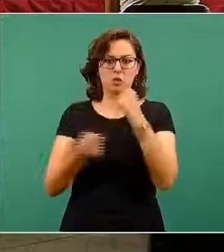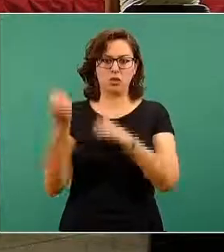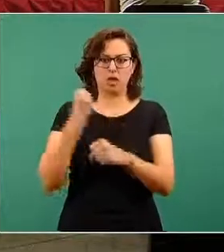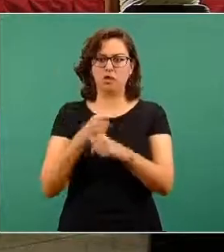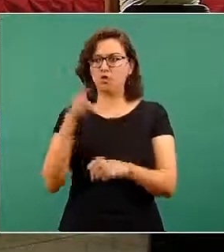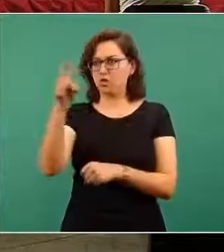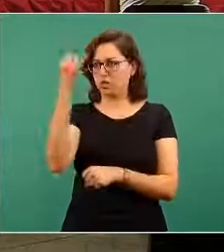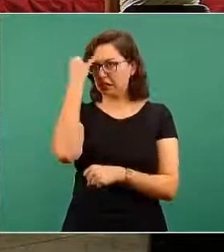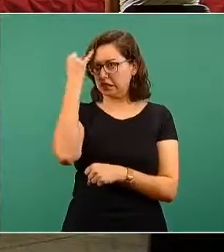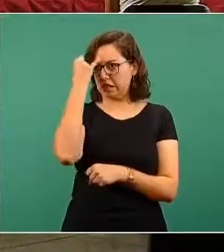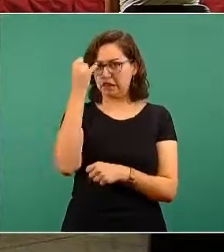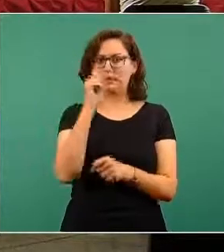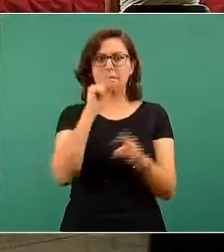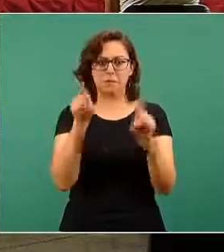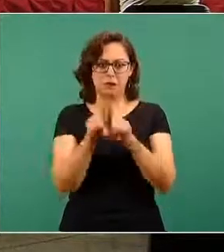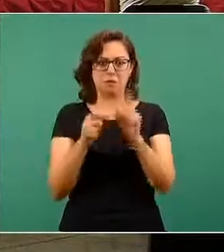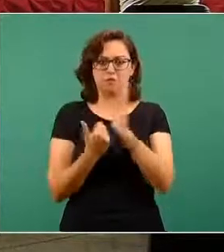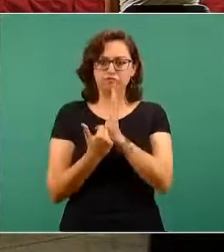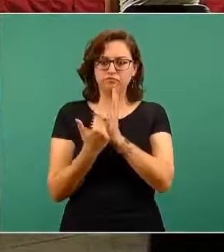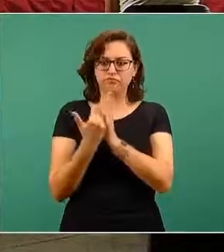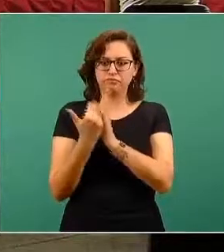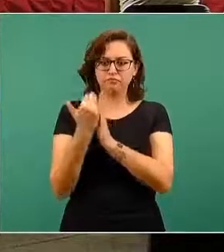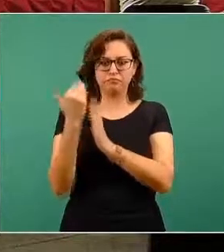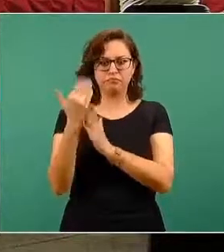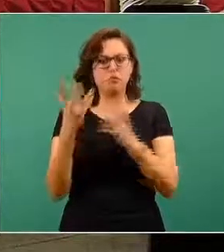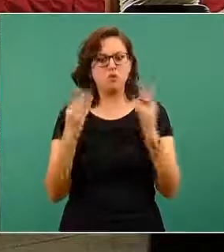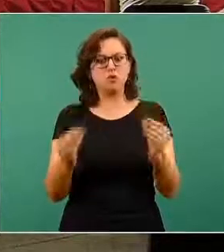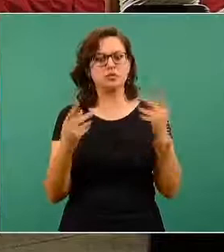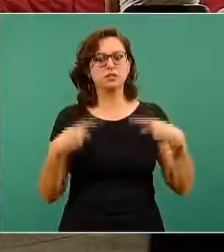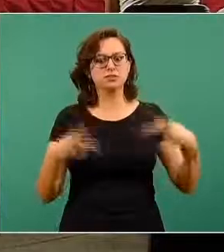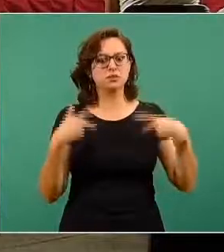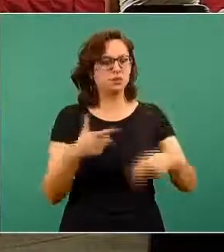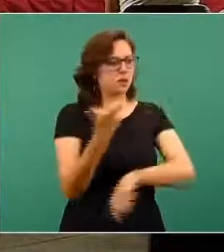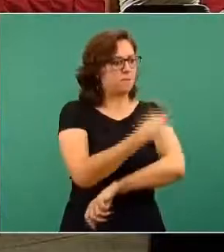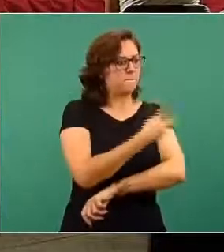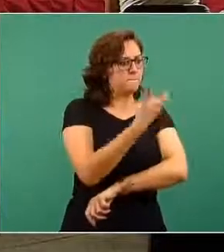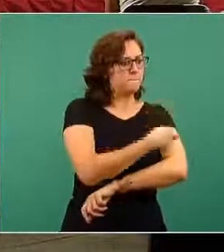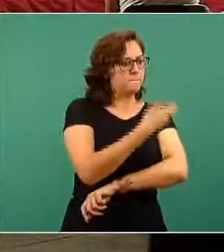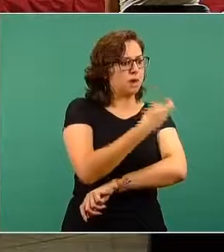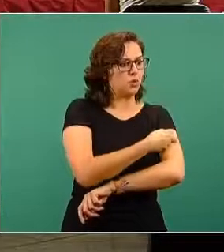no tanto, pero también está subiendo. Y sin embargo, las